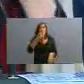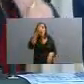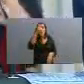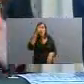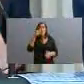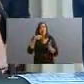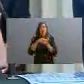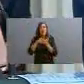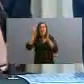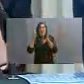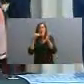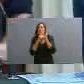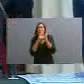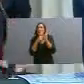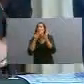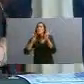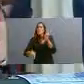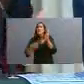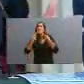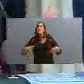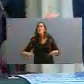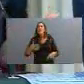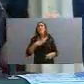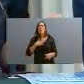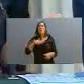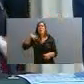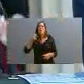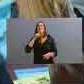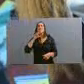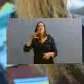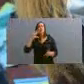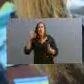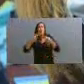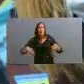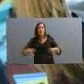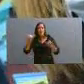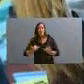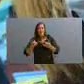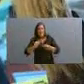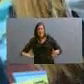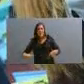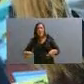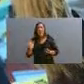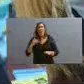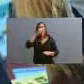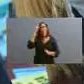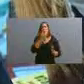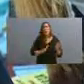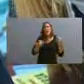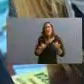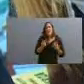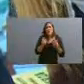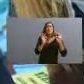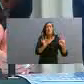contenido patrimonialista, no corresponde jamás una medida cautelar contra el Estado, porque el Estado tiene el dinero suficiente para pagar. Es